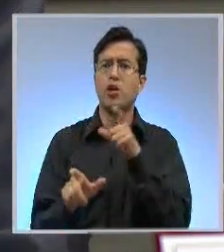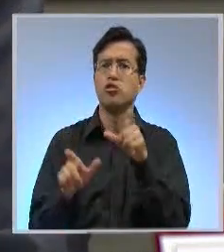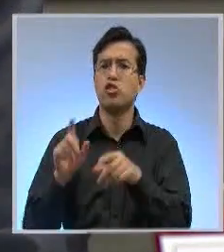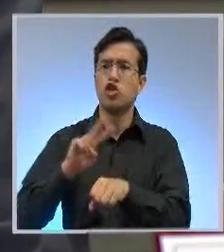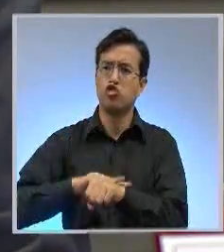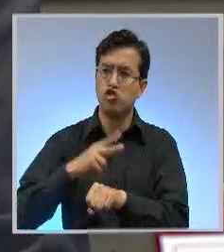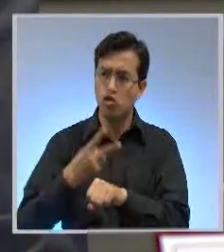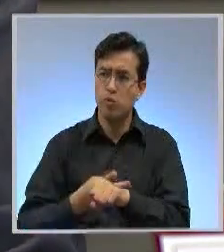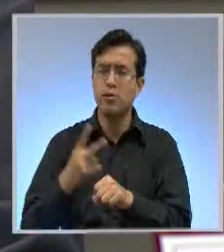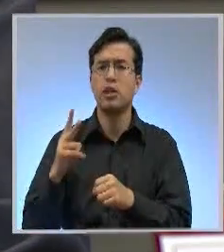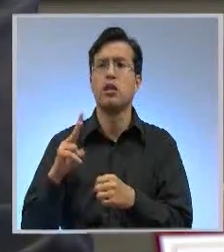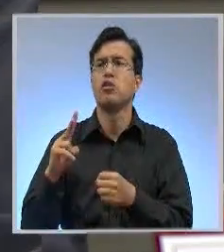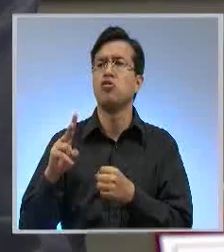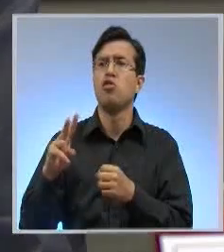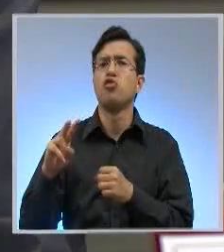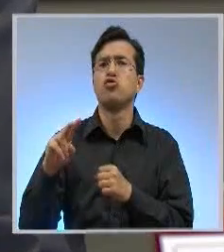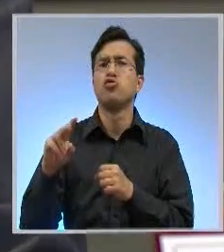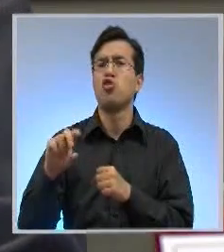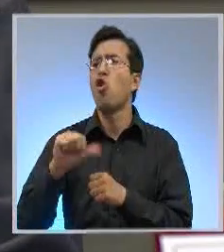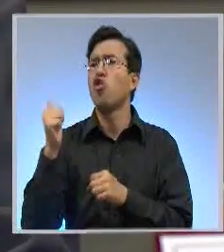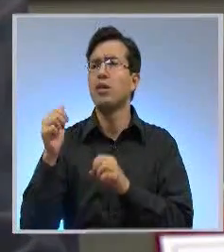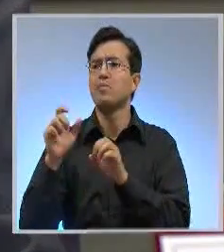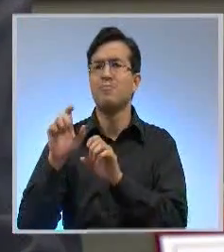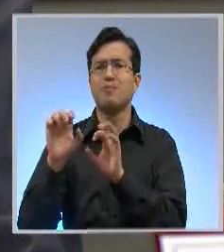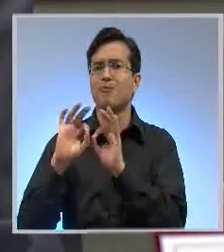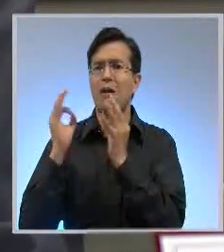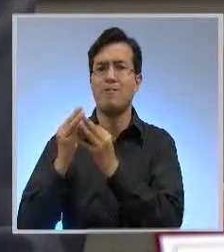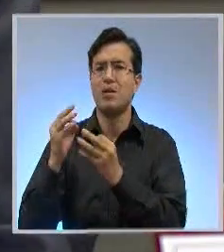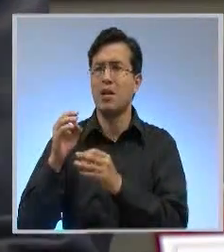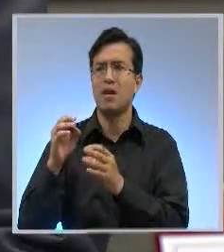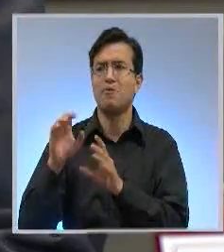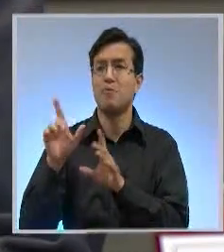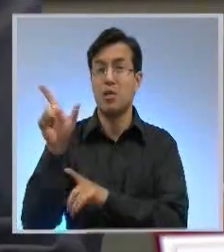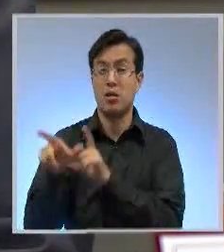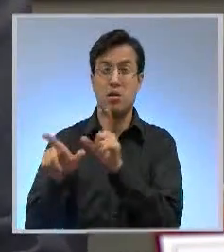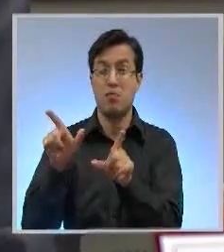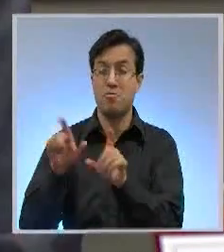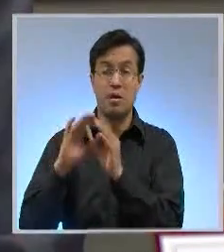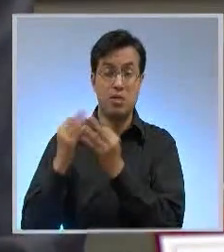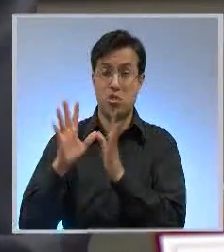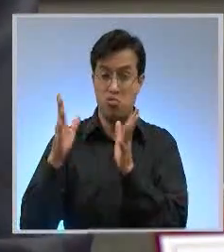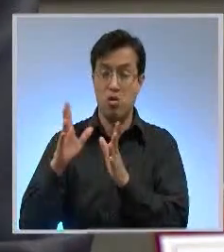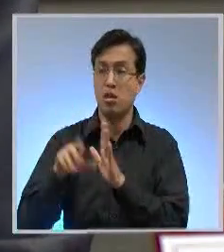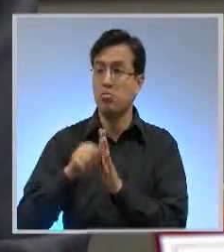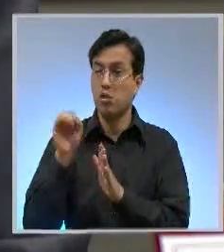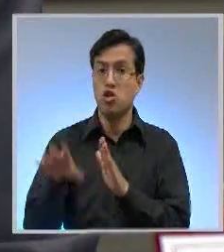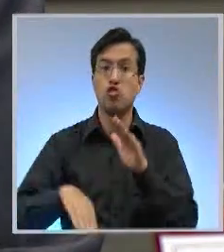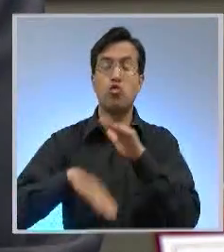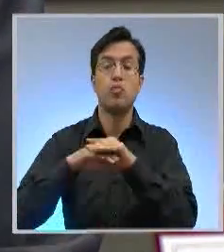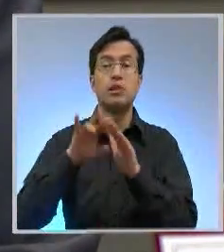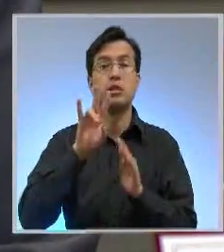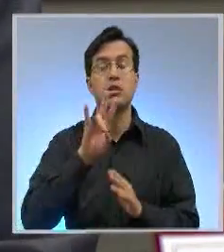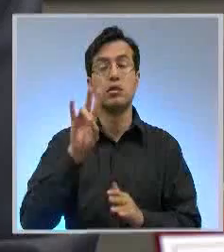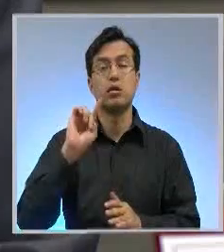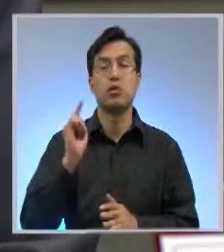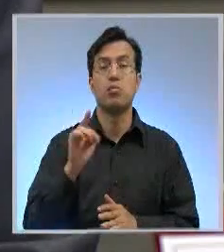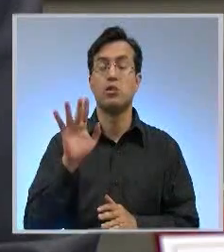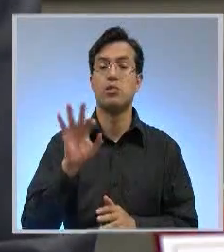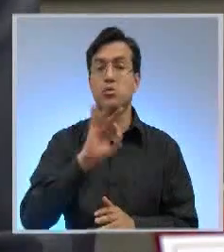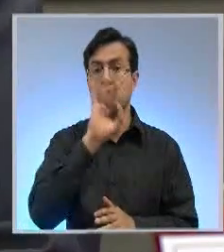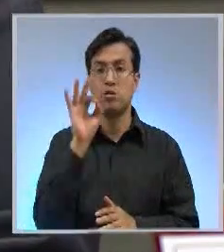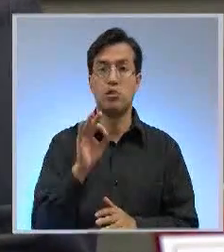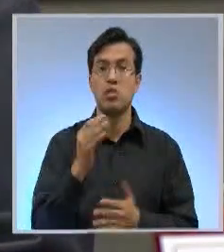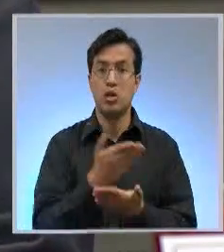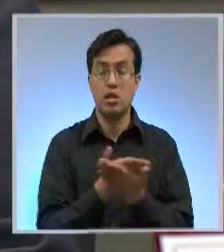y varios asambleístas de Alianza País sorprendieron al anunciar la decisión de modificar un tramo del proyecto